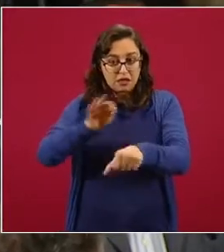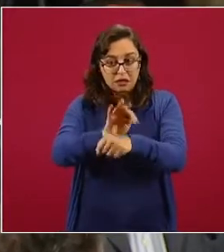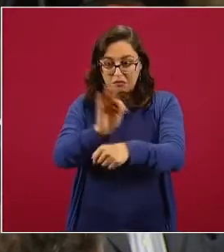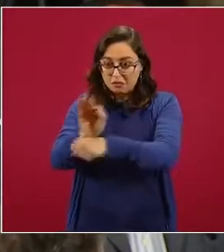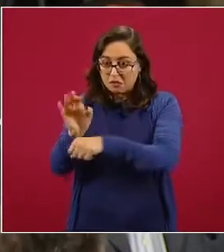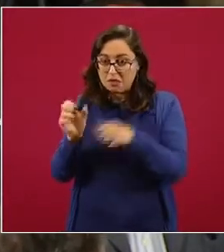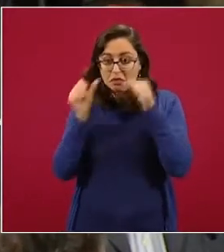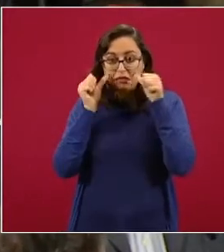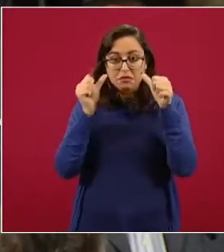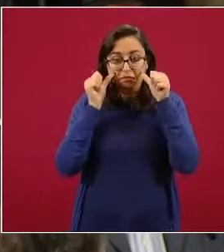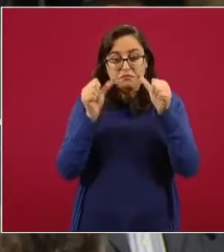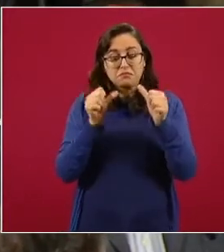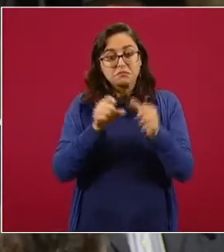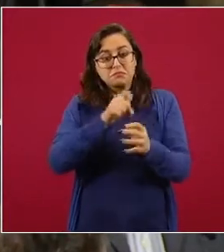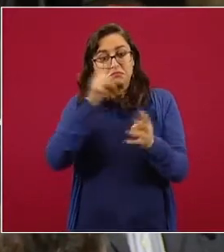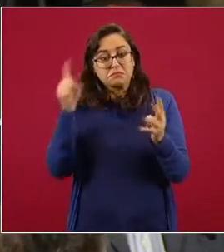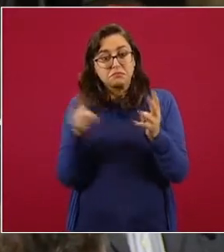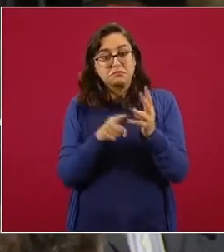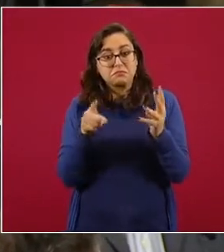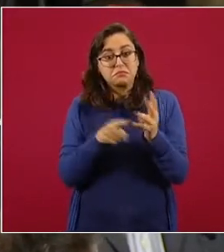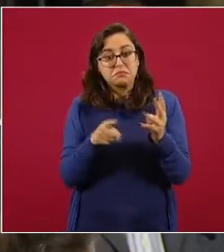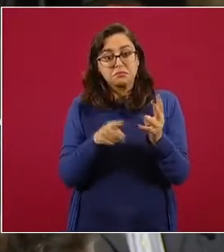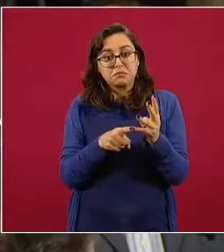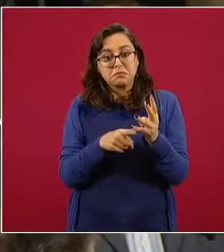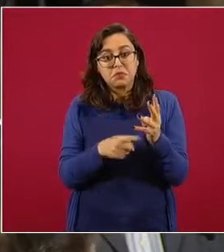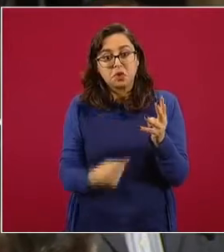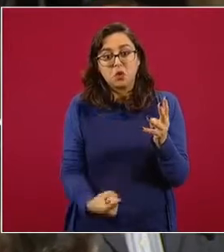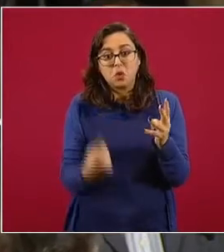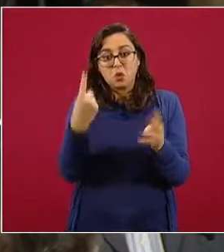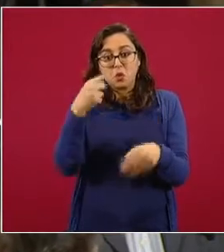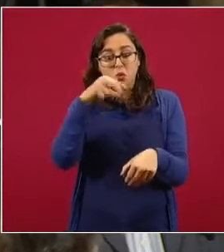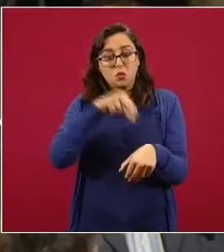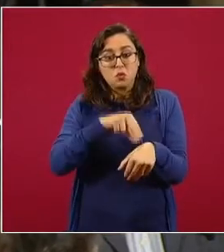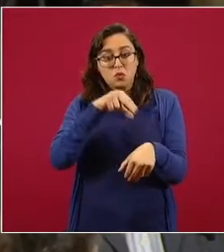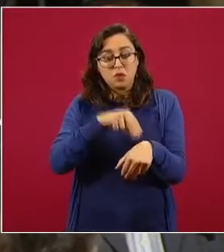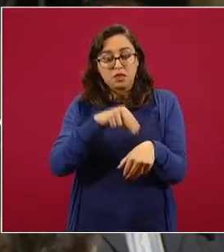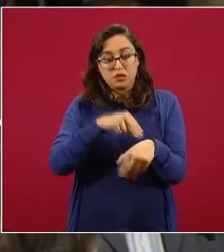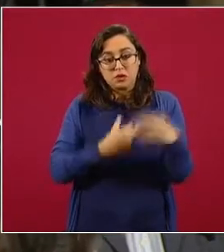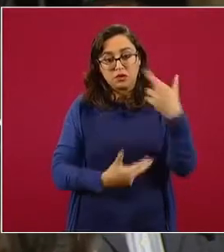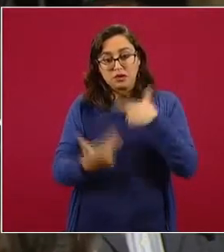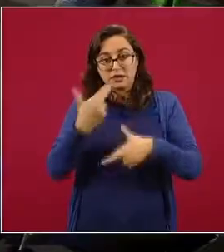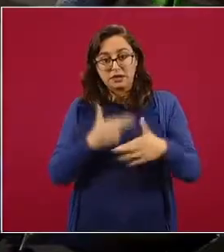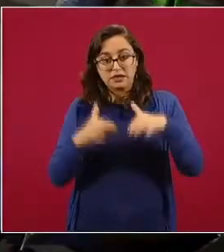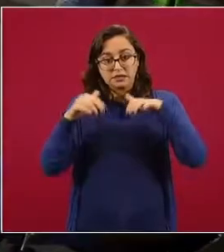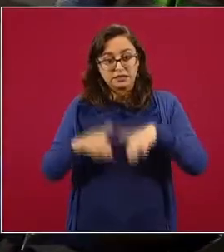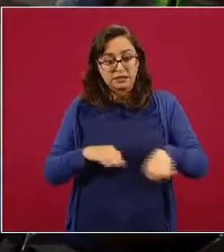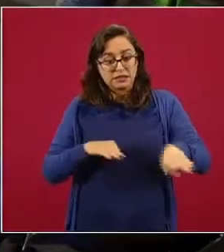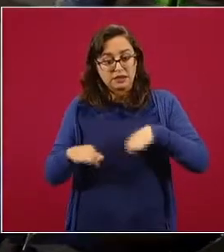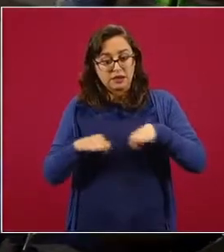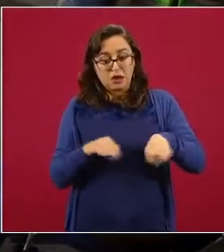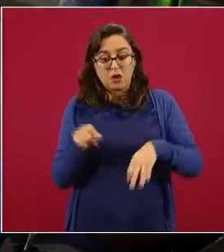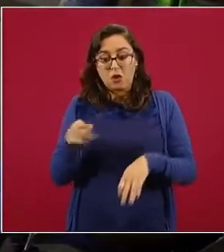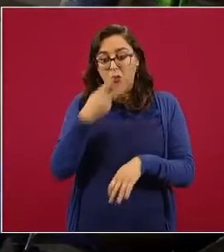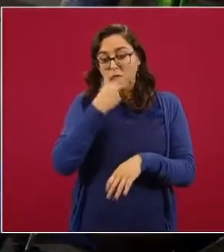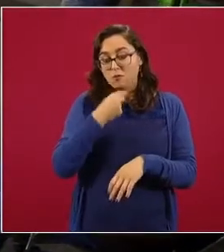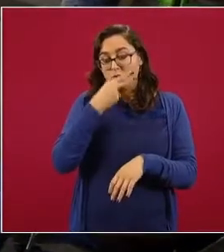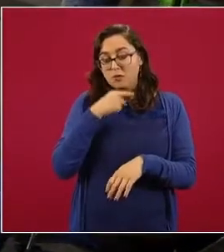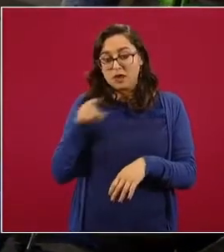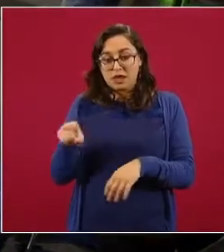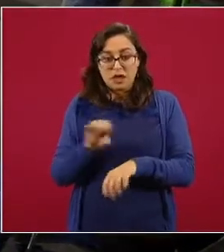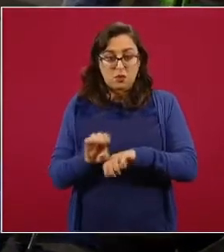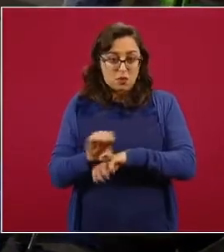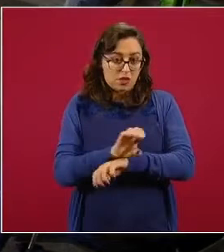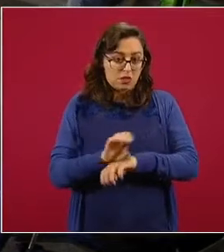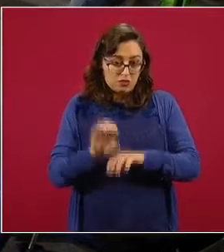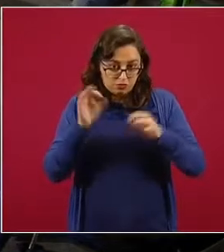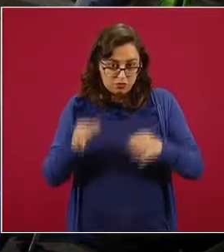y nos queda, secretario, un médico residente nada más por reinstalar, el médico ecuatoriano. Ojalá sí nos pueda seguir apoyando